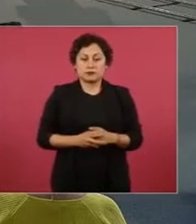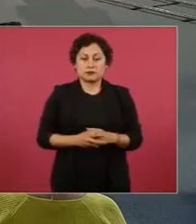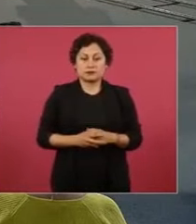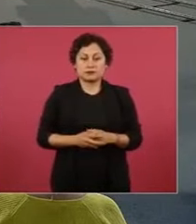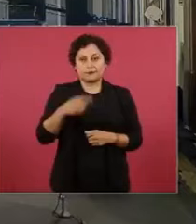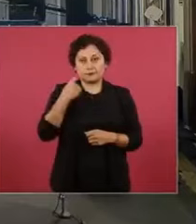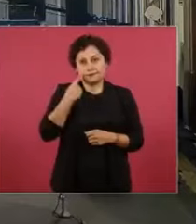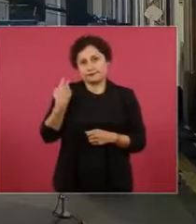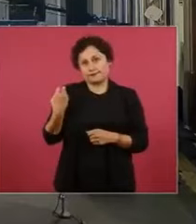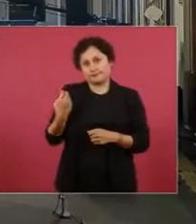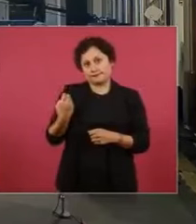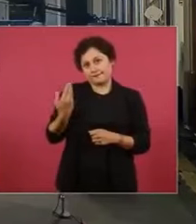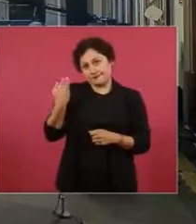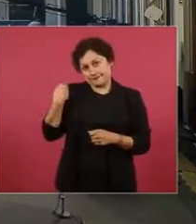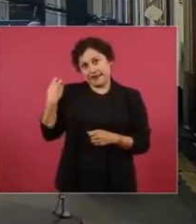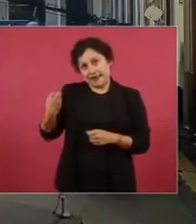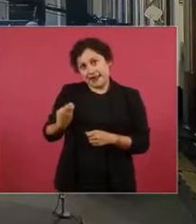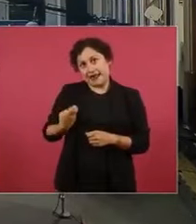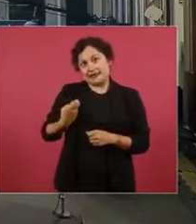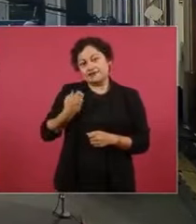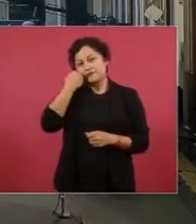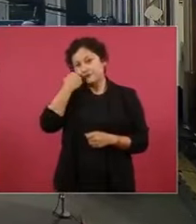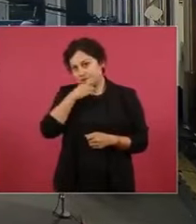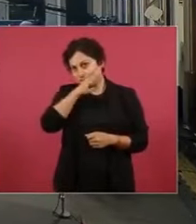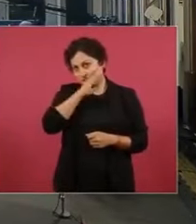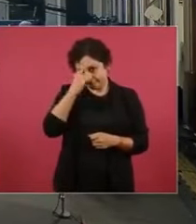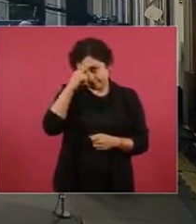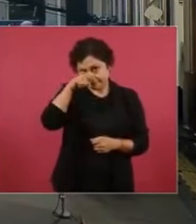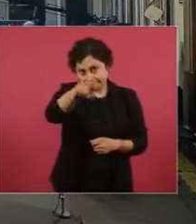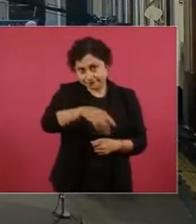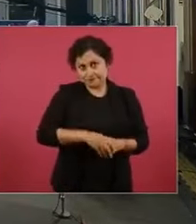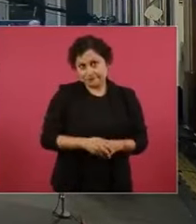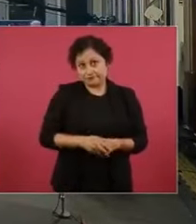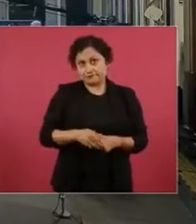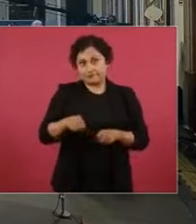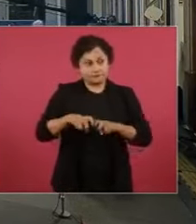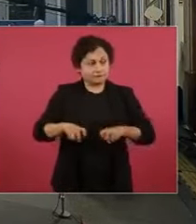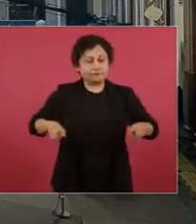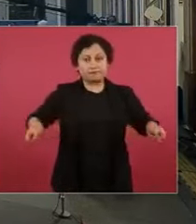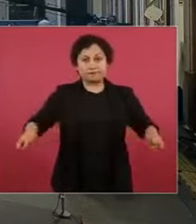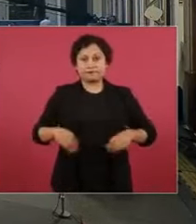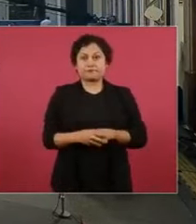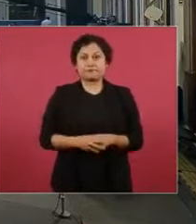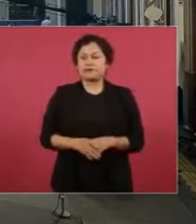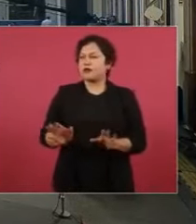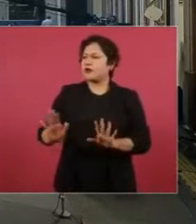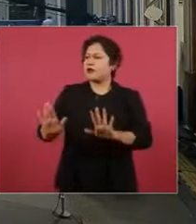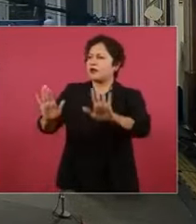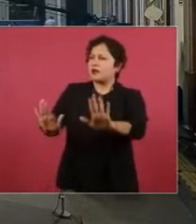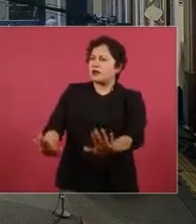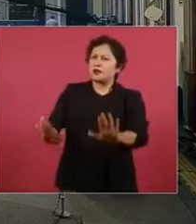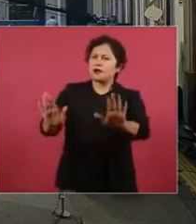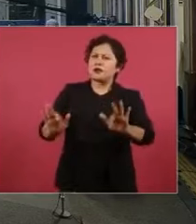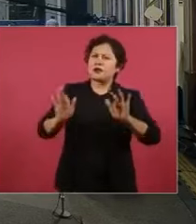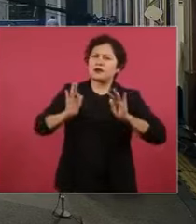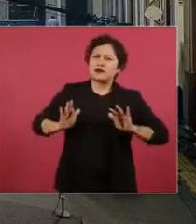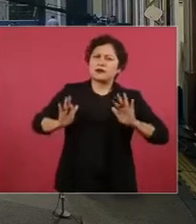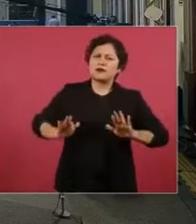estos son sus paleros, presidente. Los que se ponen, hay un bloque de paleros aquí. No, pero tranquilo, tranquilo. Pues sí, porque mire. No hay que caer